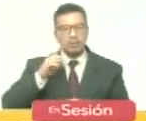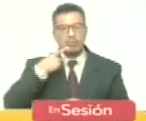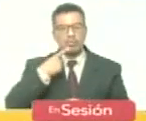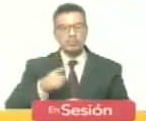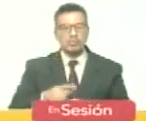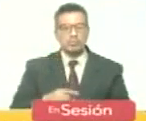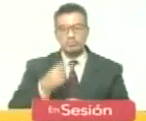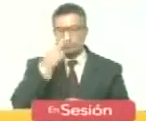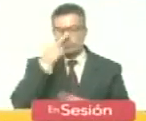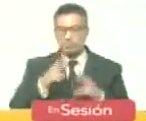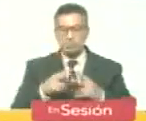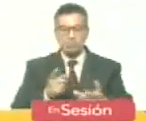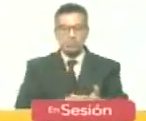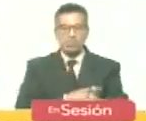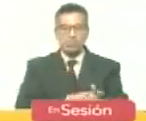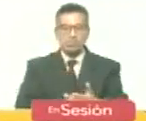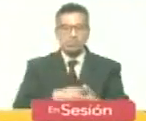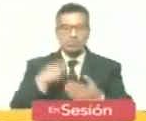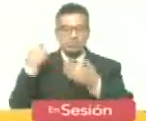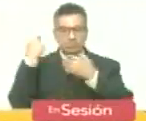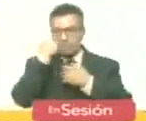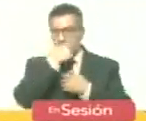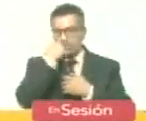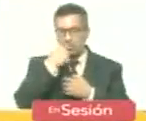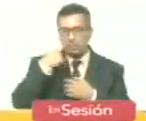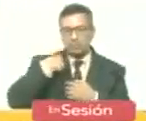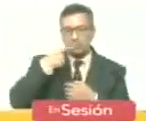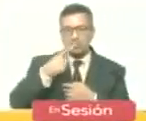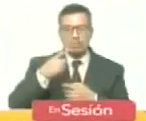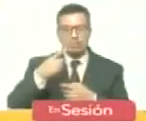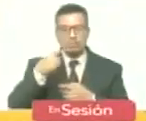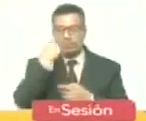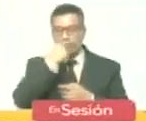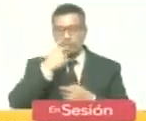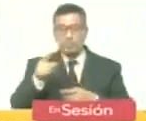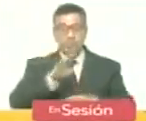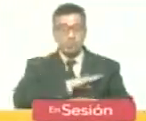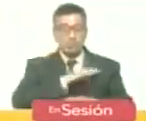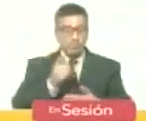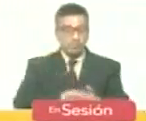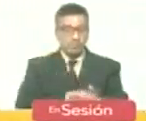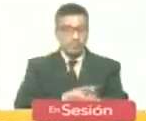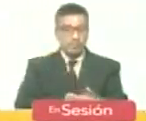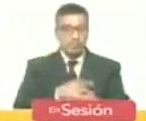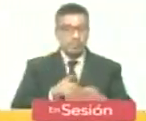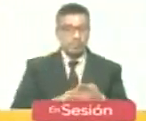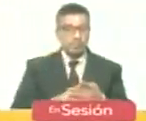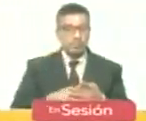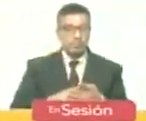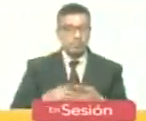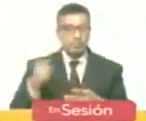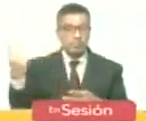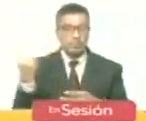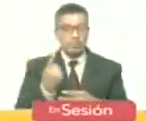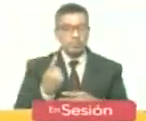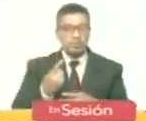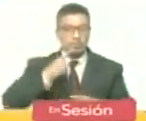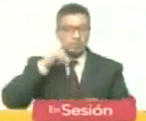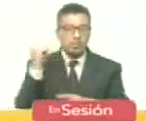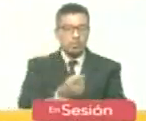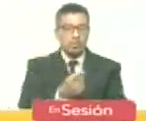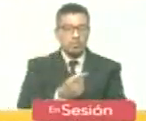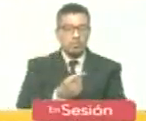ni siquiera visitaba a su hermano narcotraficante, que aun cuando era un narcotraficante era su hermano, porque está sentenciado